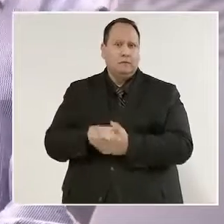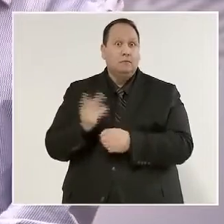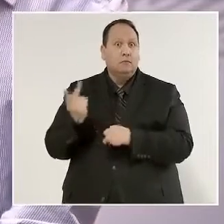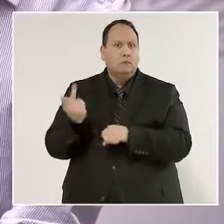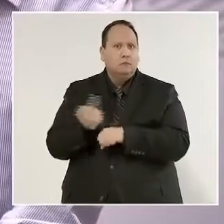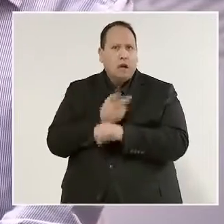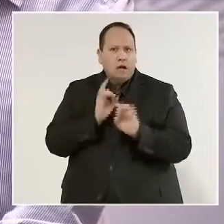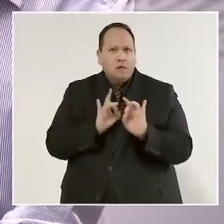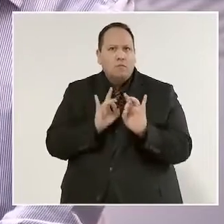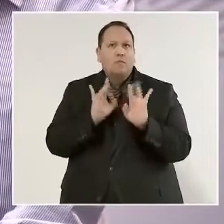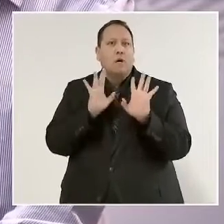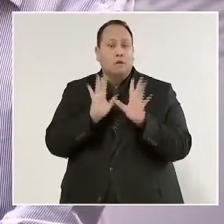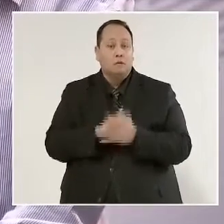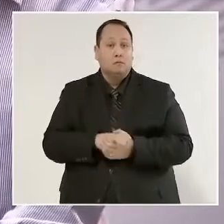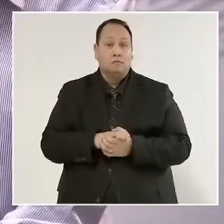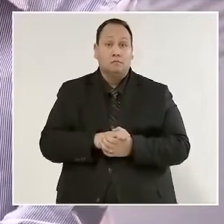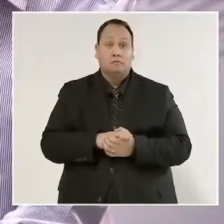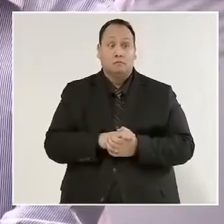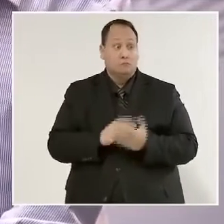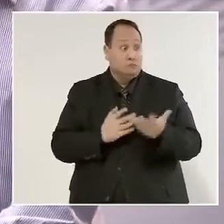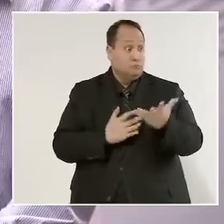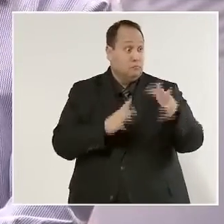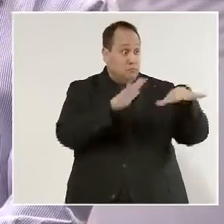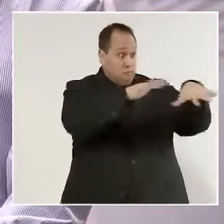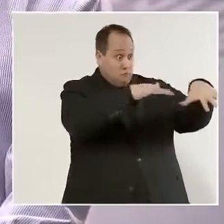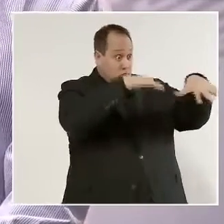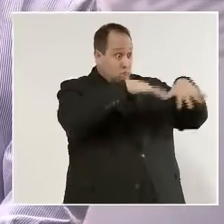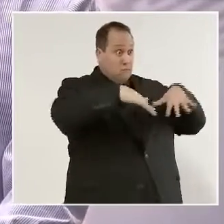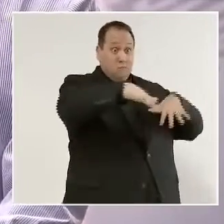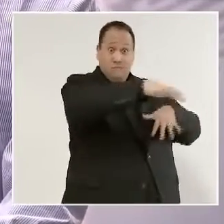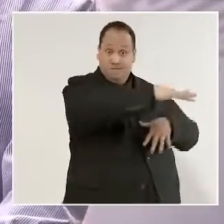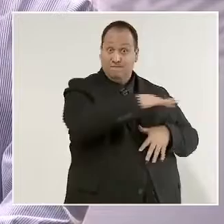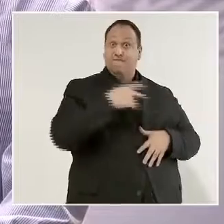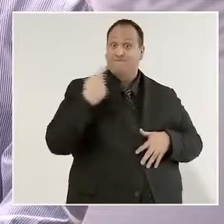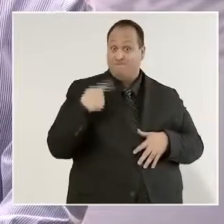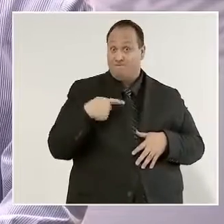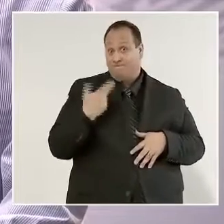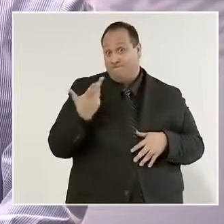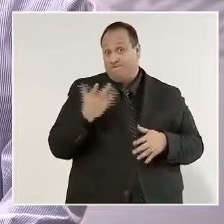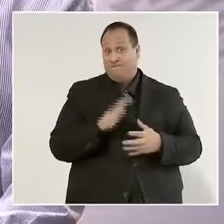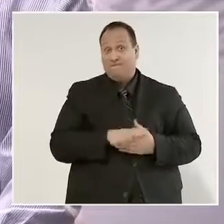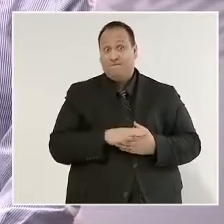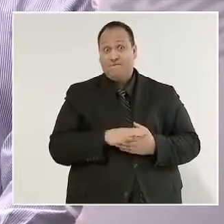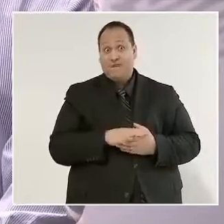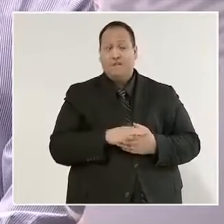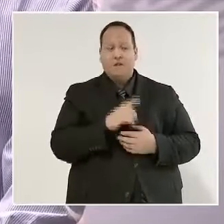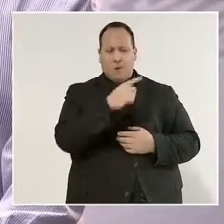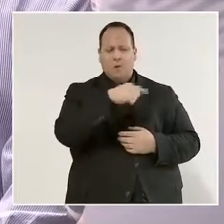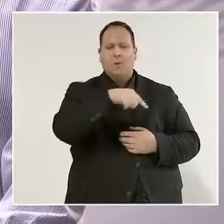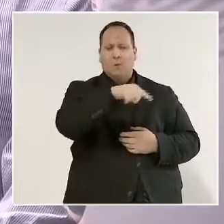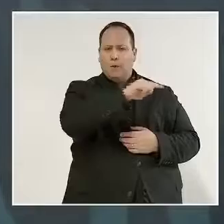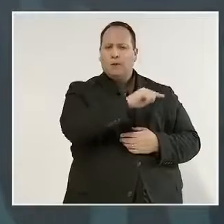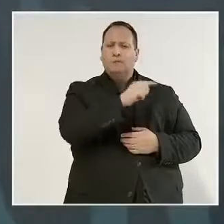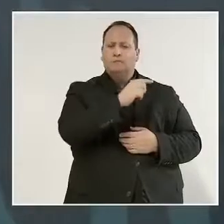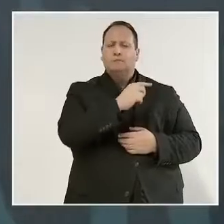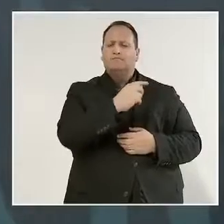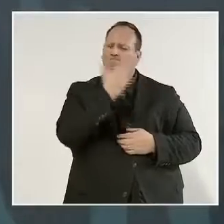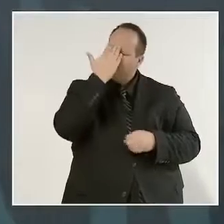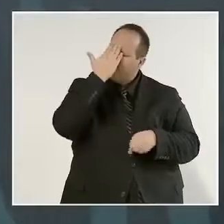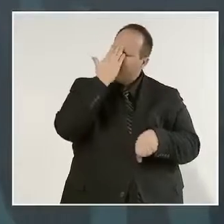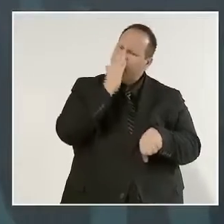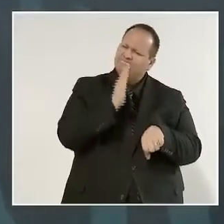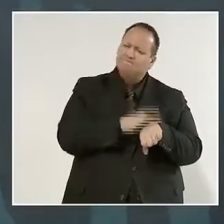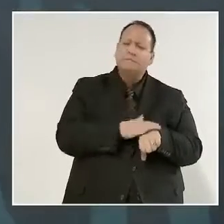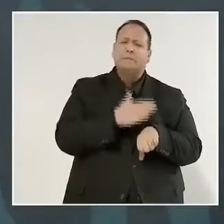sucedió? Pues el pueblo, que está muy consciente,